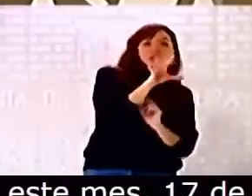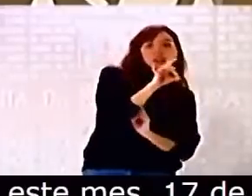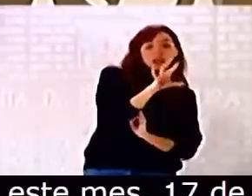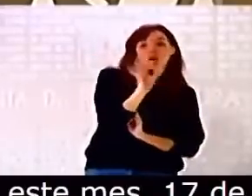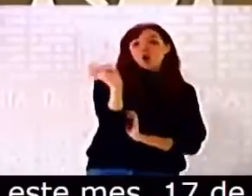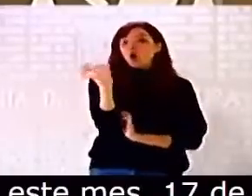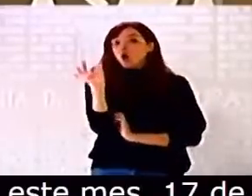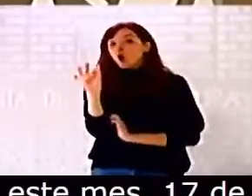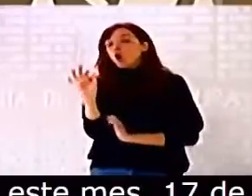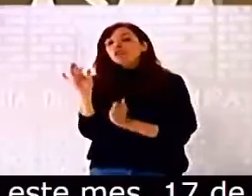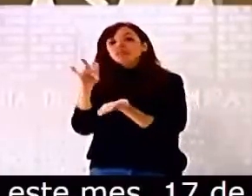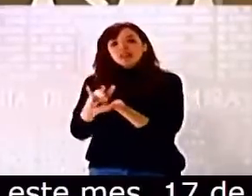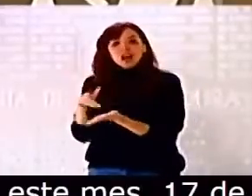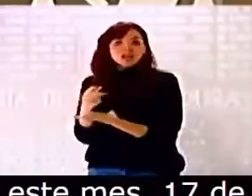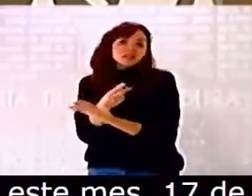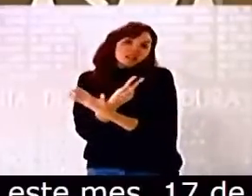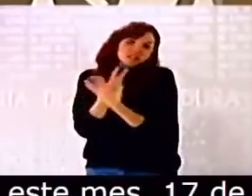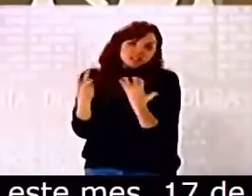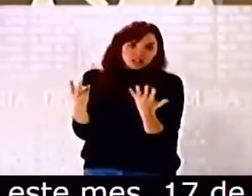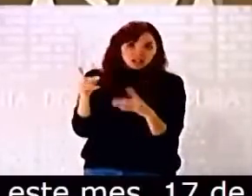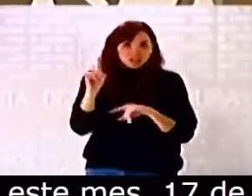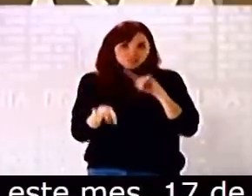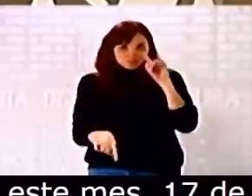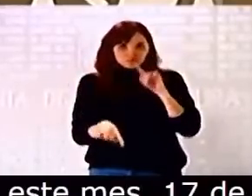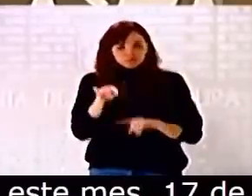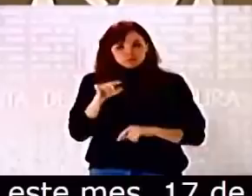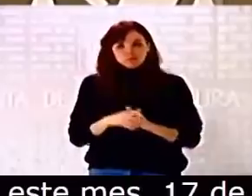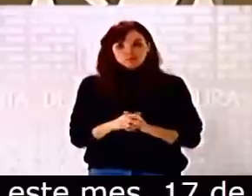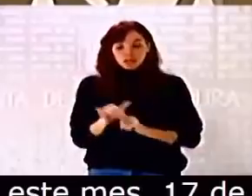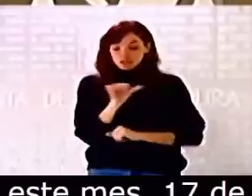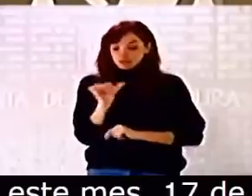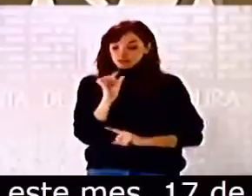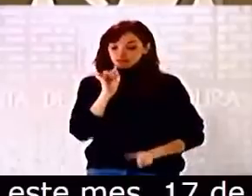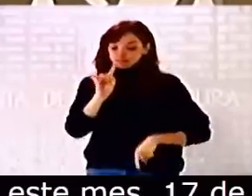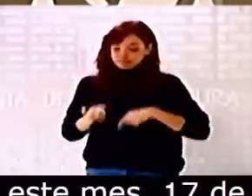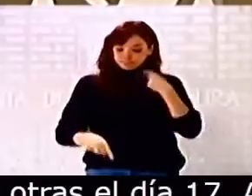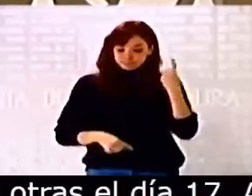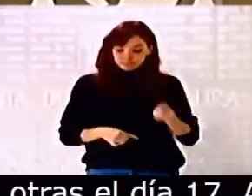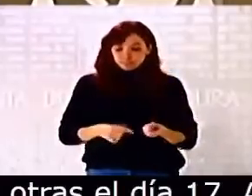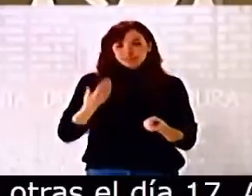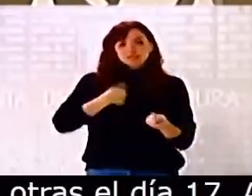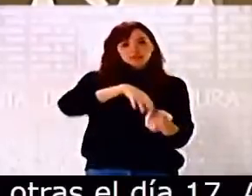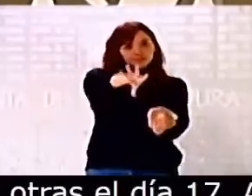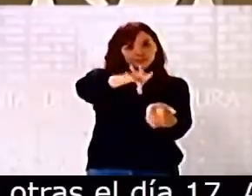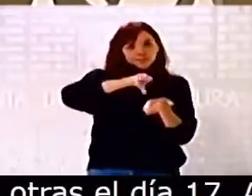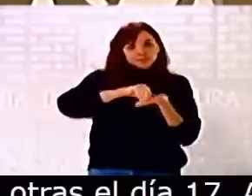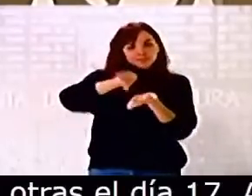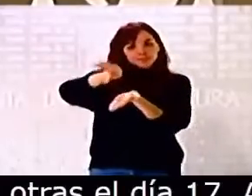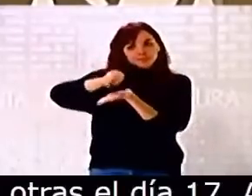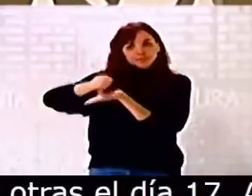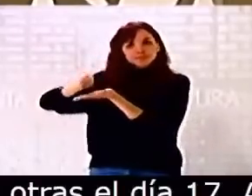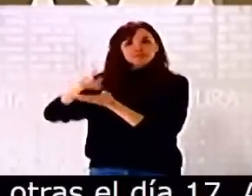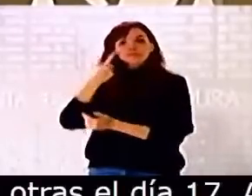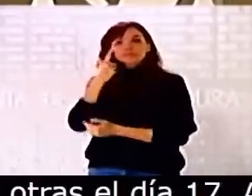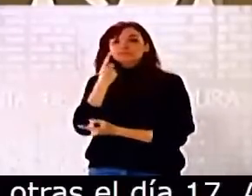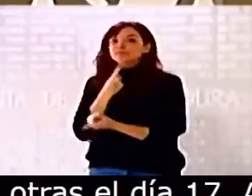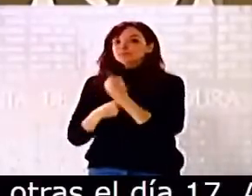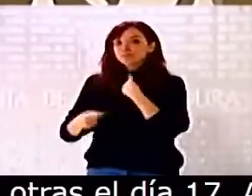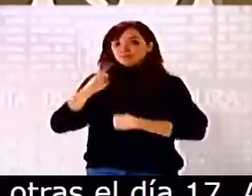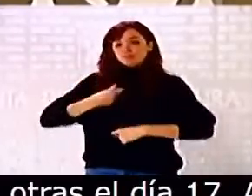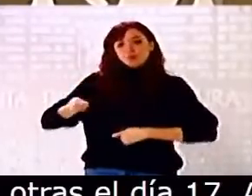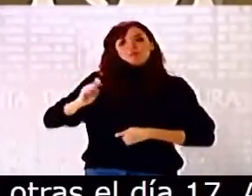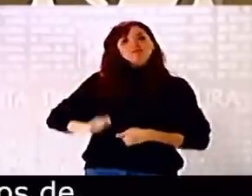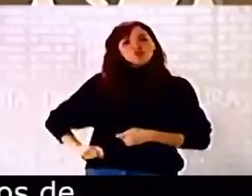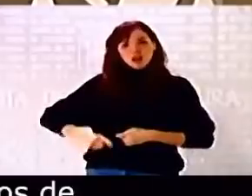terminarán el día 17. A partir de la semana que viene vamos a recabar ya datos de profesionales sanitarios en primera